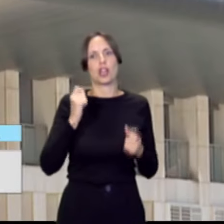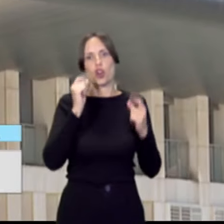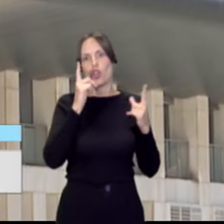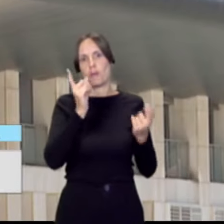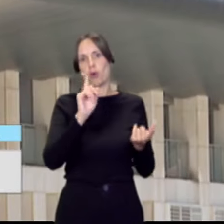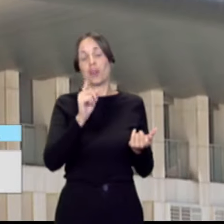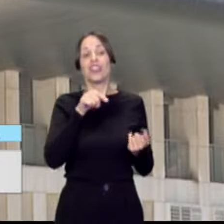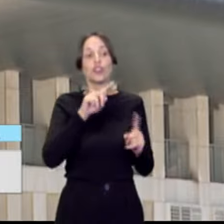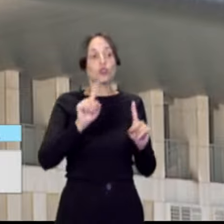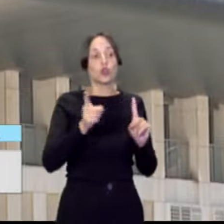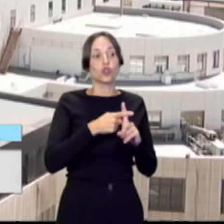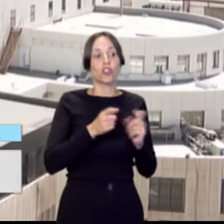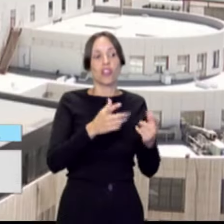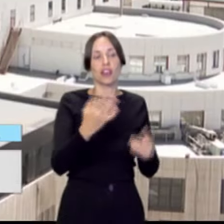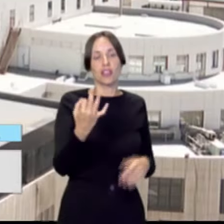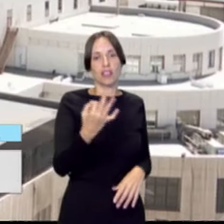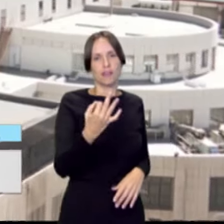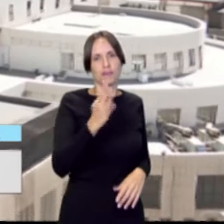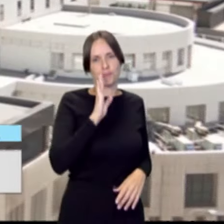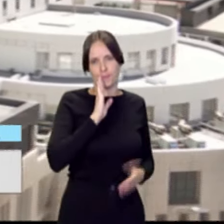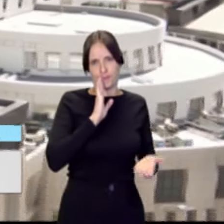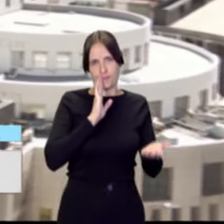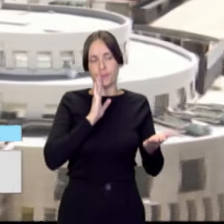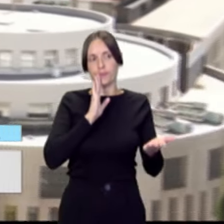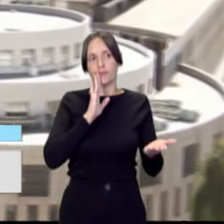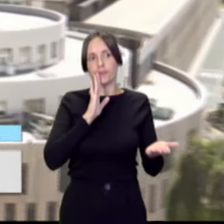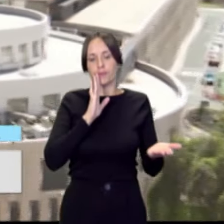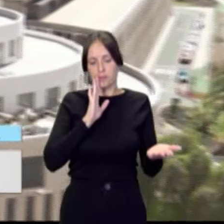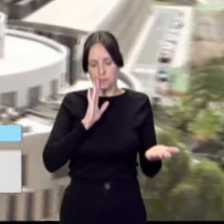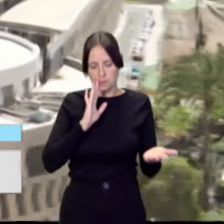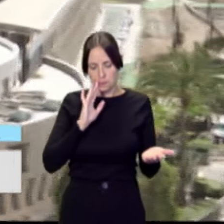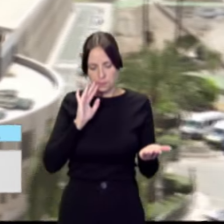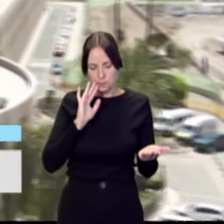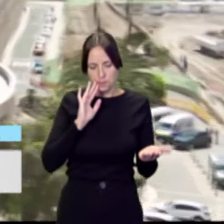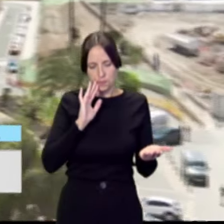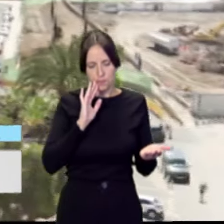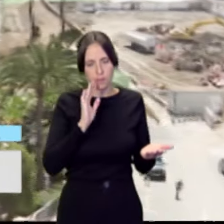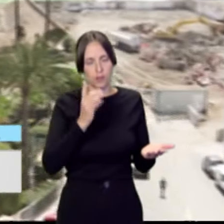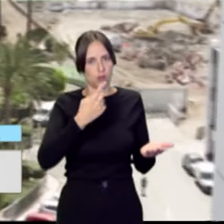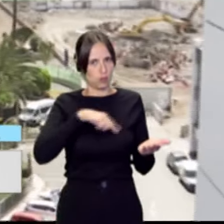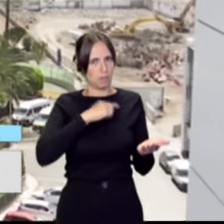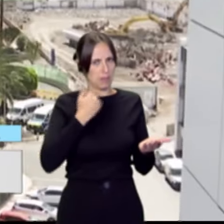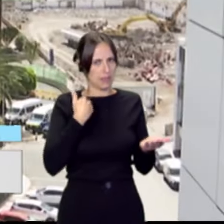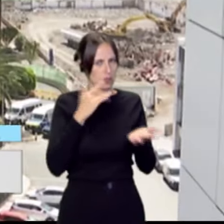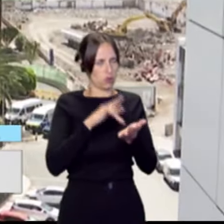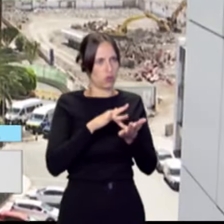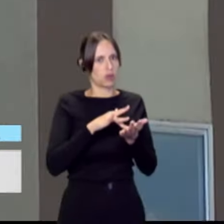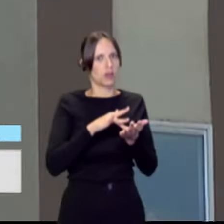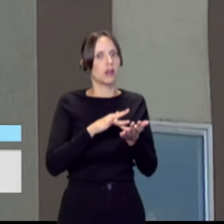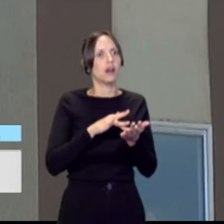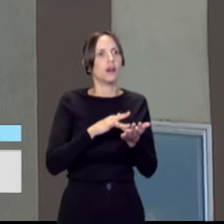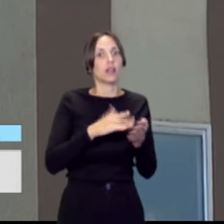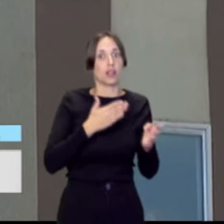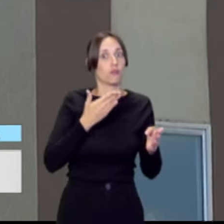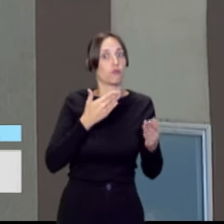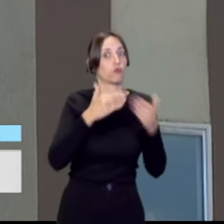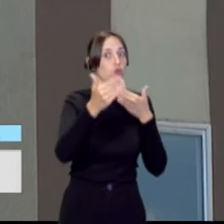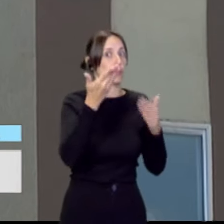una solución, y como le estaba diciendo, fuimos y hemos ido y vamos a ir, sí, al Parlamento a hablar